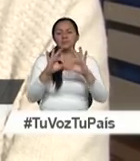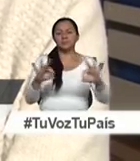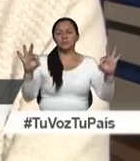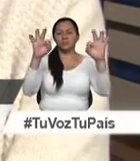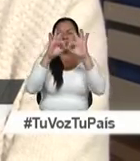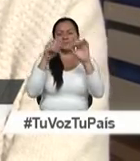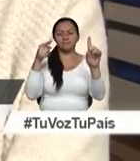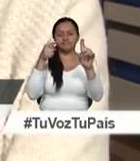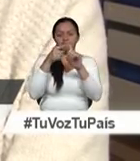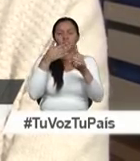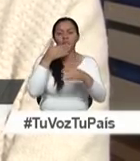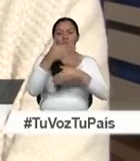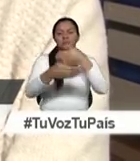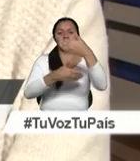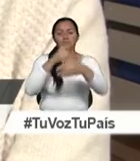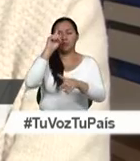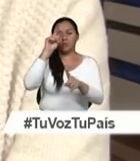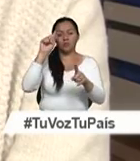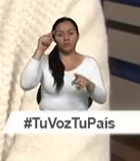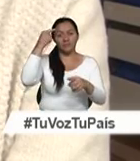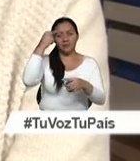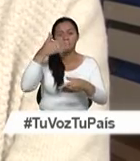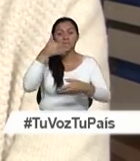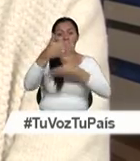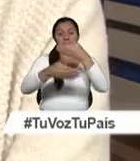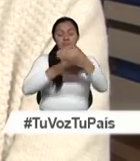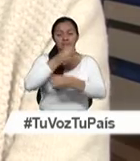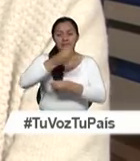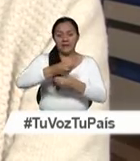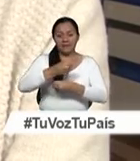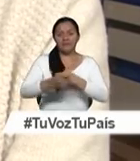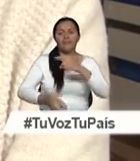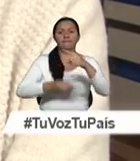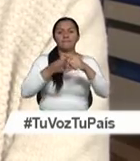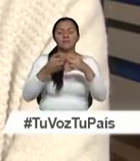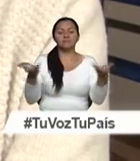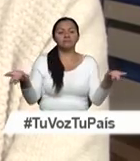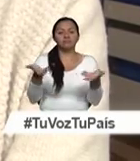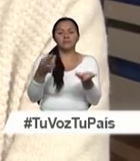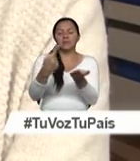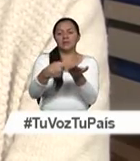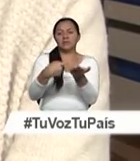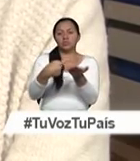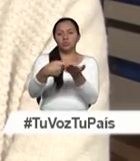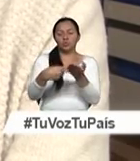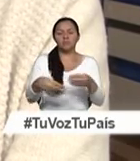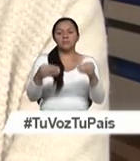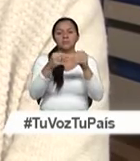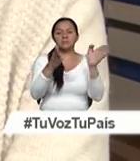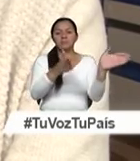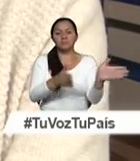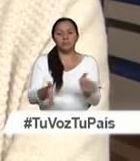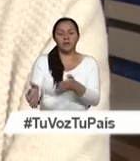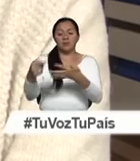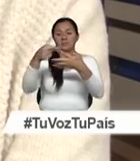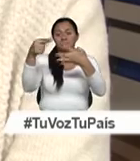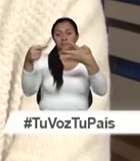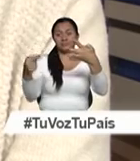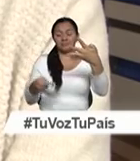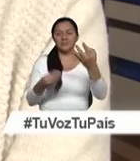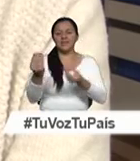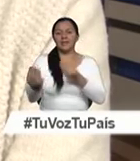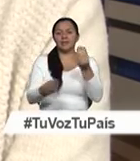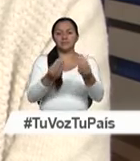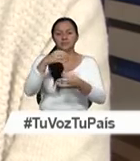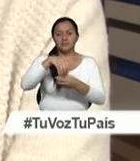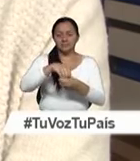a cualquier gobierno que venga. Y en donde se discuten cuáles son esos grandes lineamientos